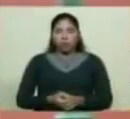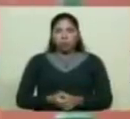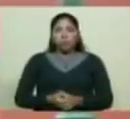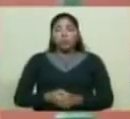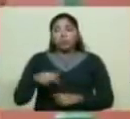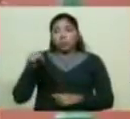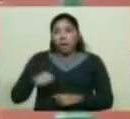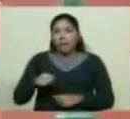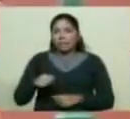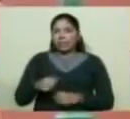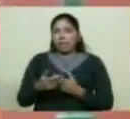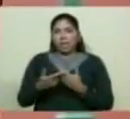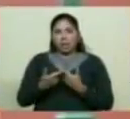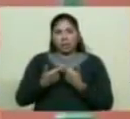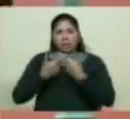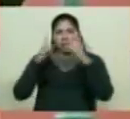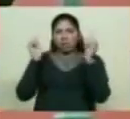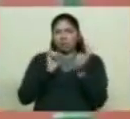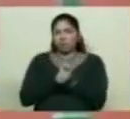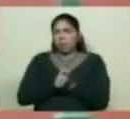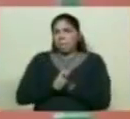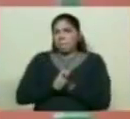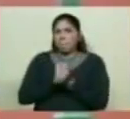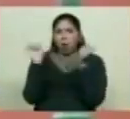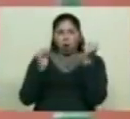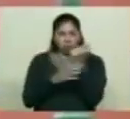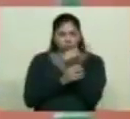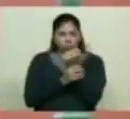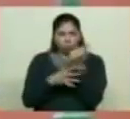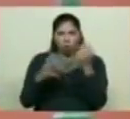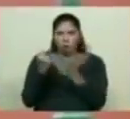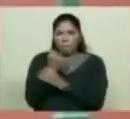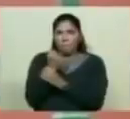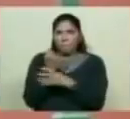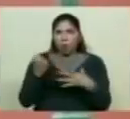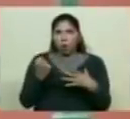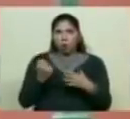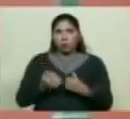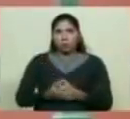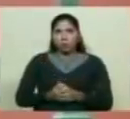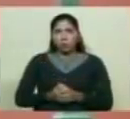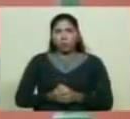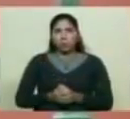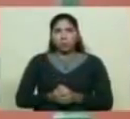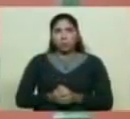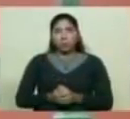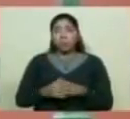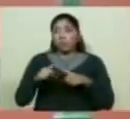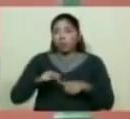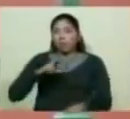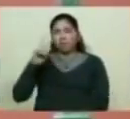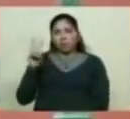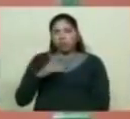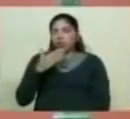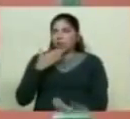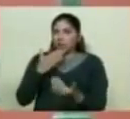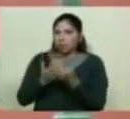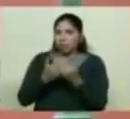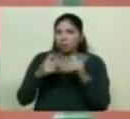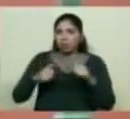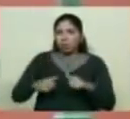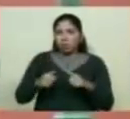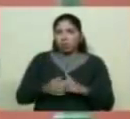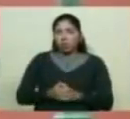venezuela se ha visto rodeada de nuevos hijos de hijos agradecidos que han convertido los